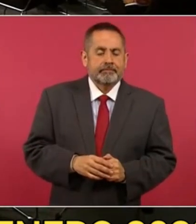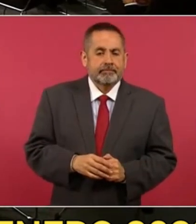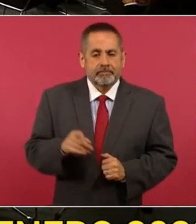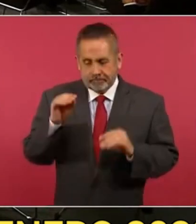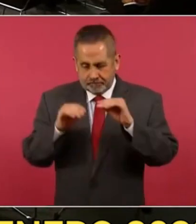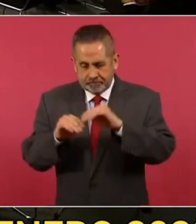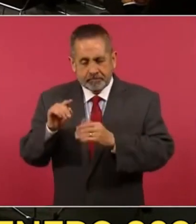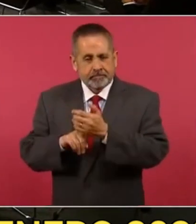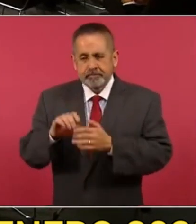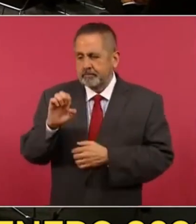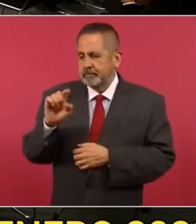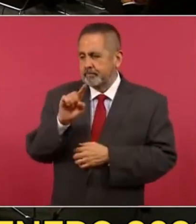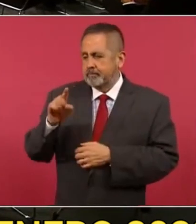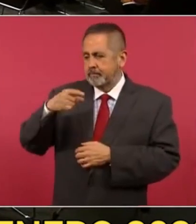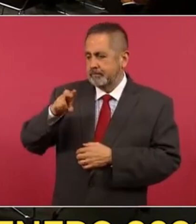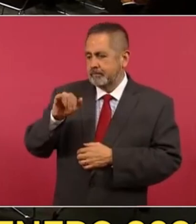elaboró Esquivel,